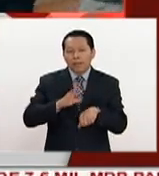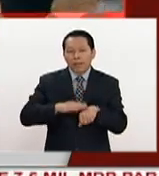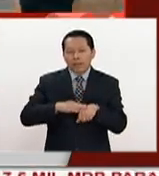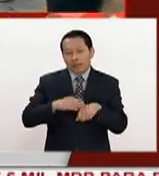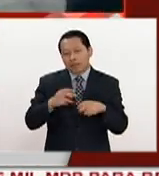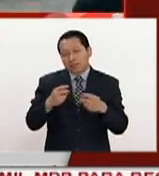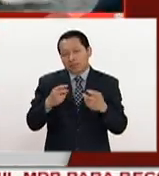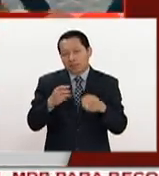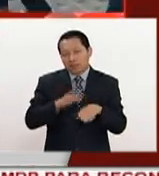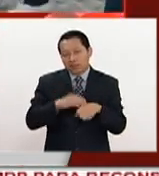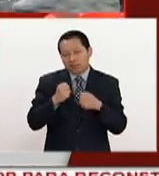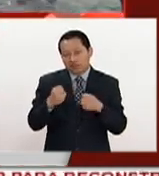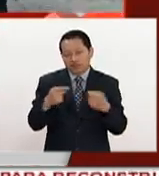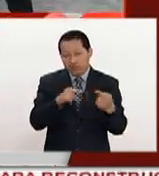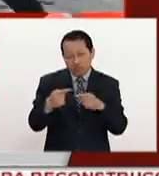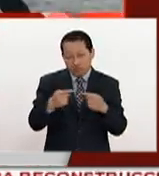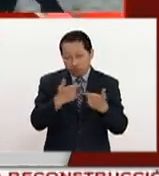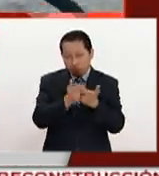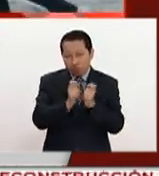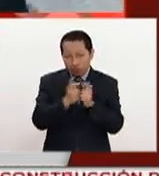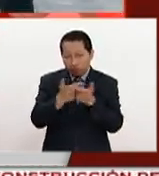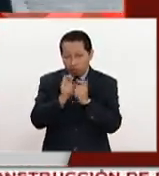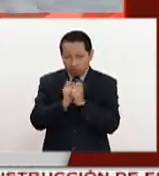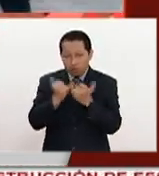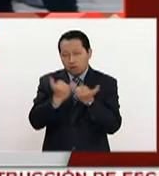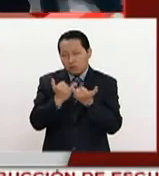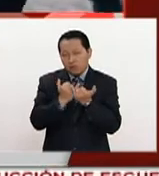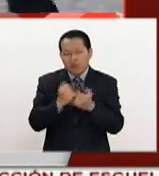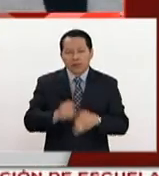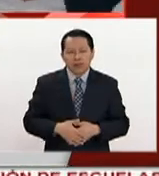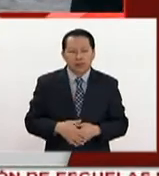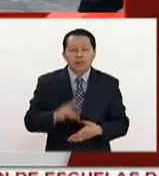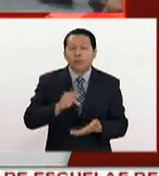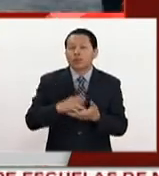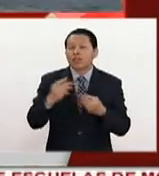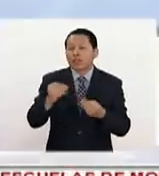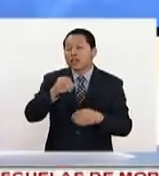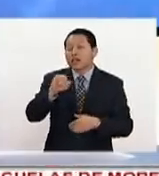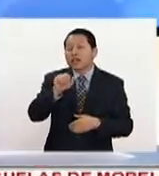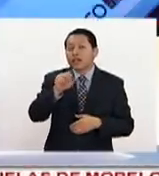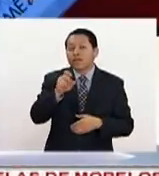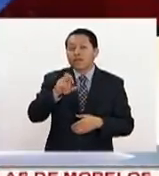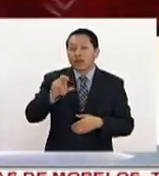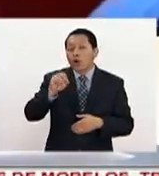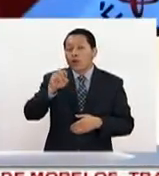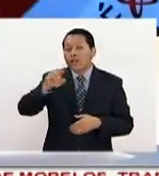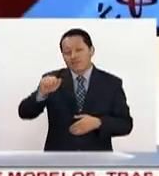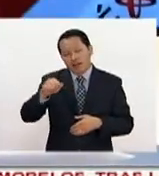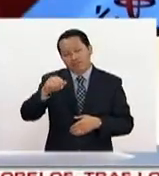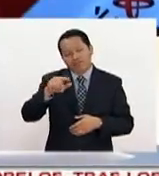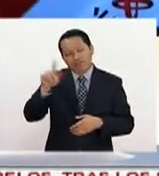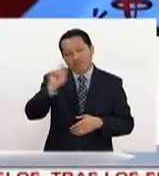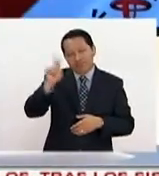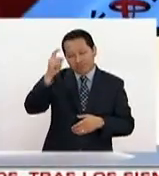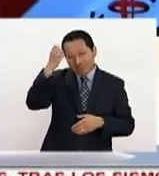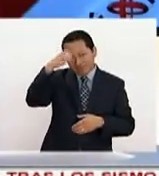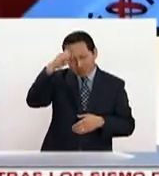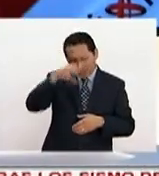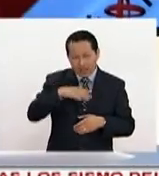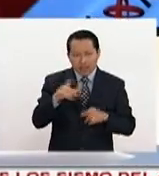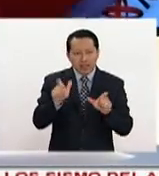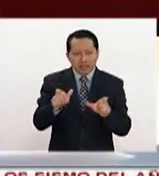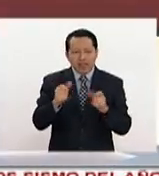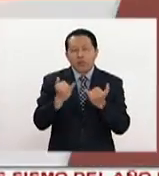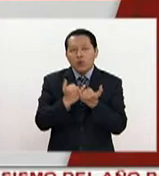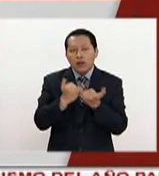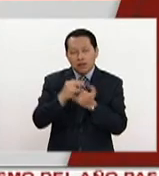tensión entre ambos grupos y partidarios. Muchísimas gracias, Javier Oliva, experto en temas de seguridad,